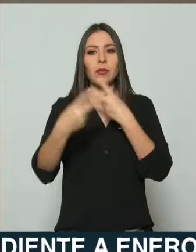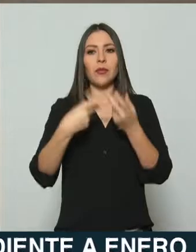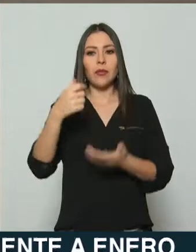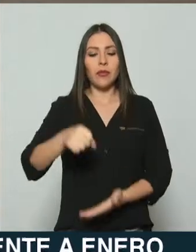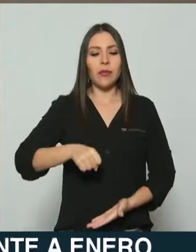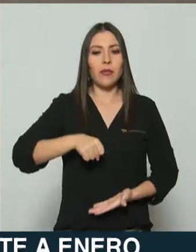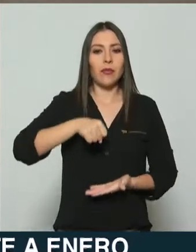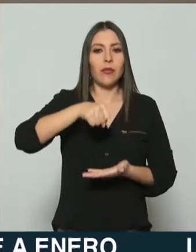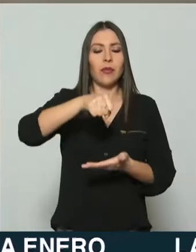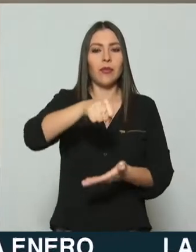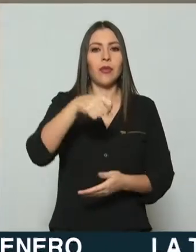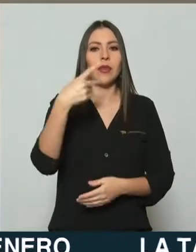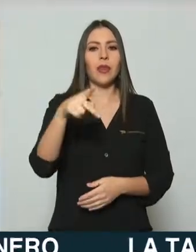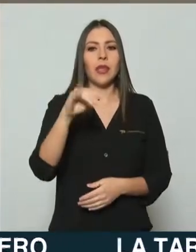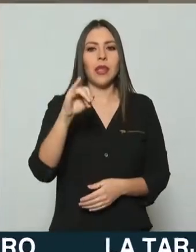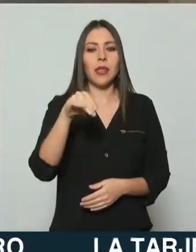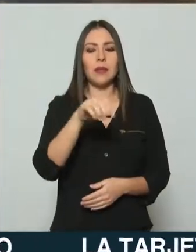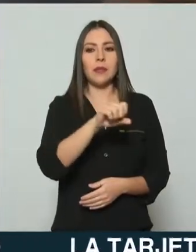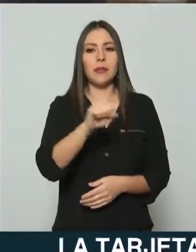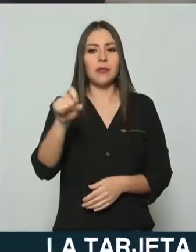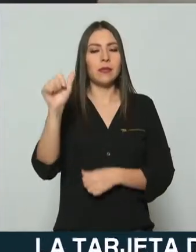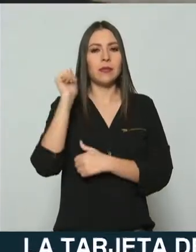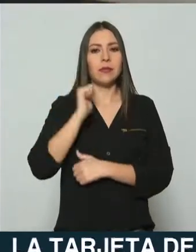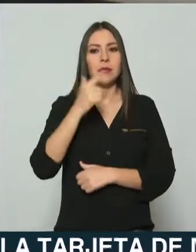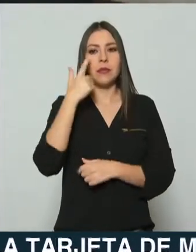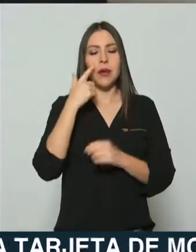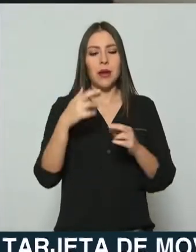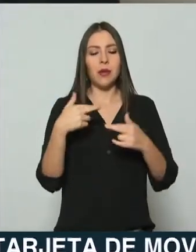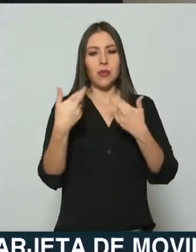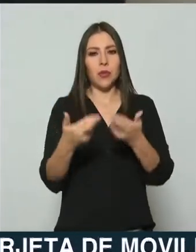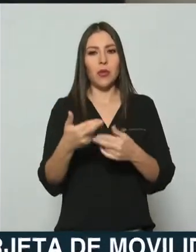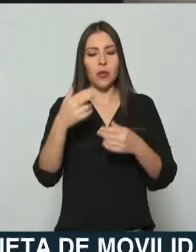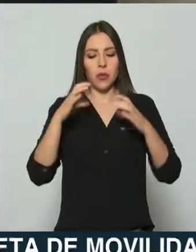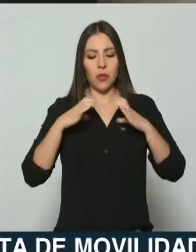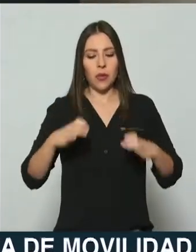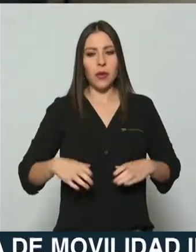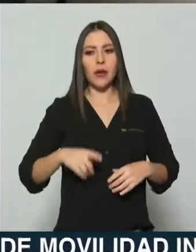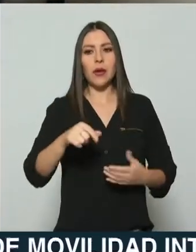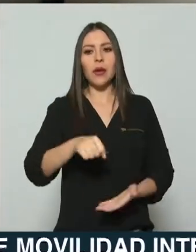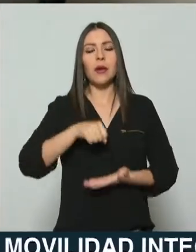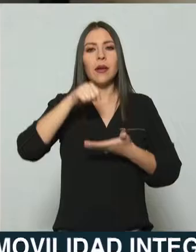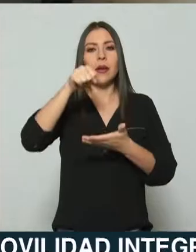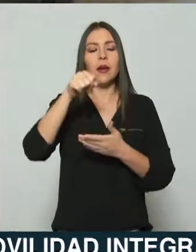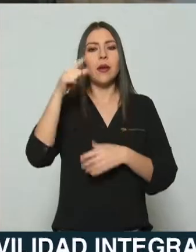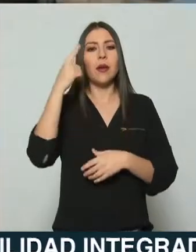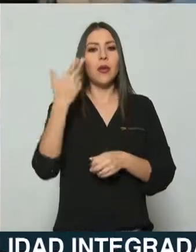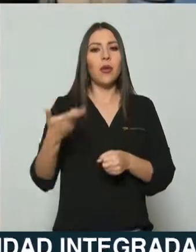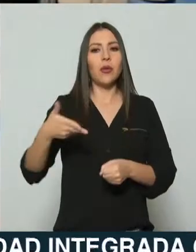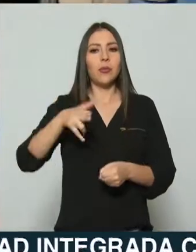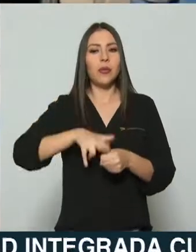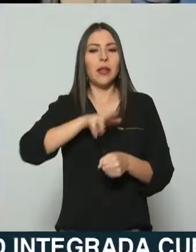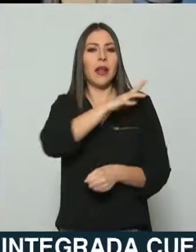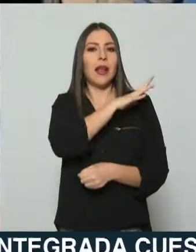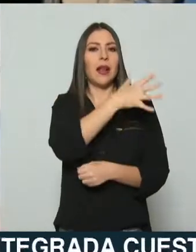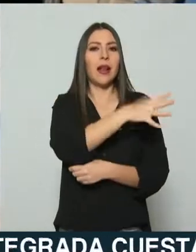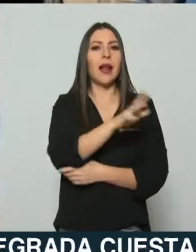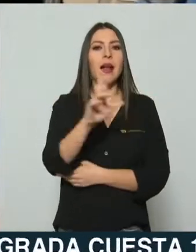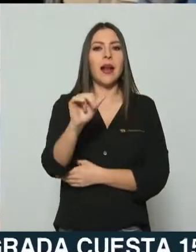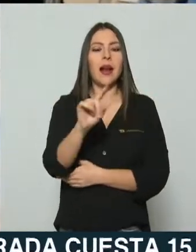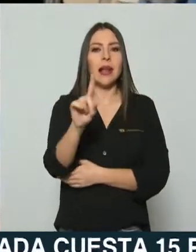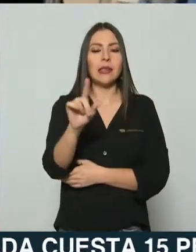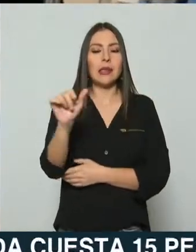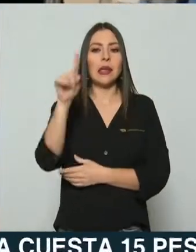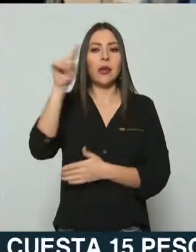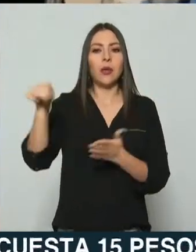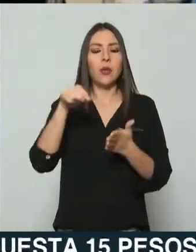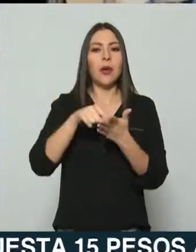del Instituto Mexicano del Seguro Social para trasladar el corazón de esta joven al piso 3 del Hospital General de la Raza, donde un equipo de